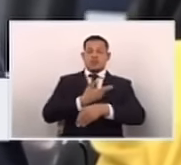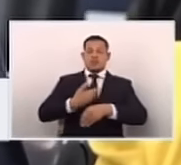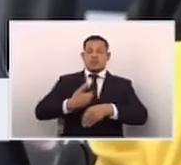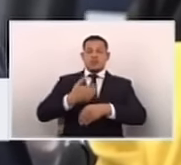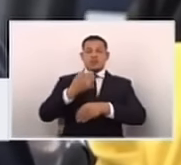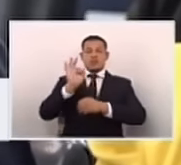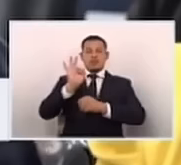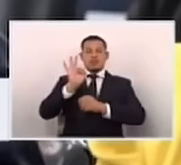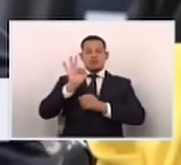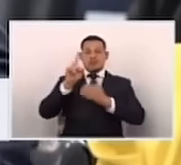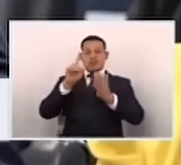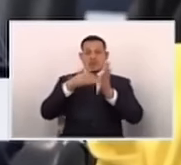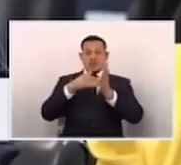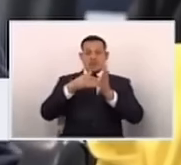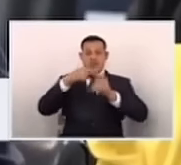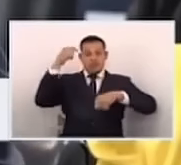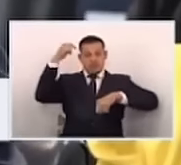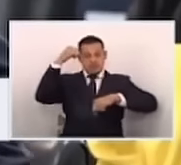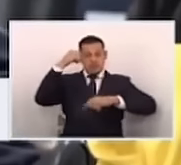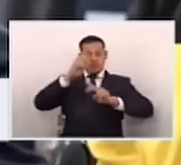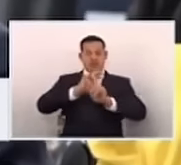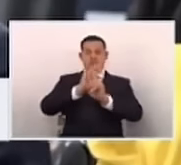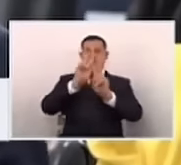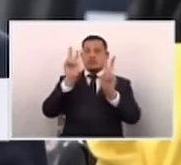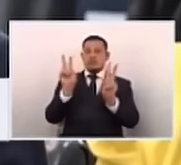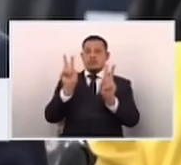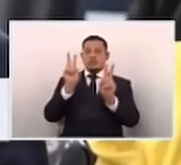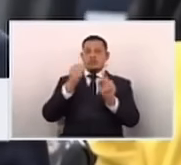1000 veces tener una conciencia tranquila